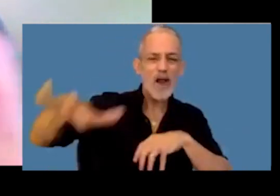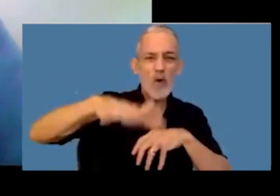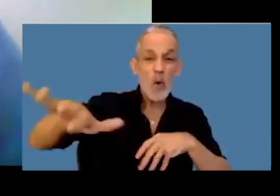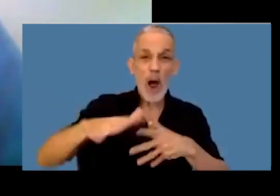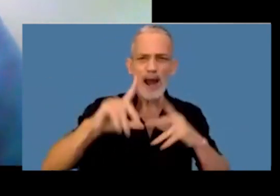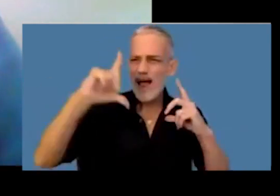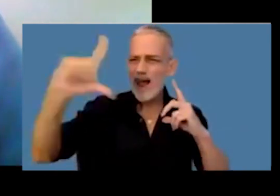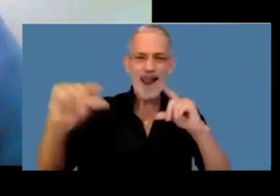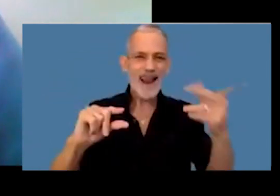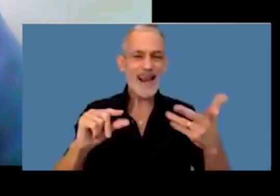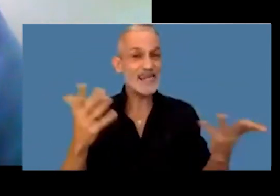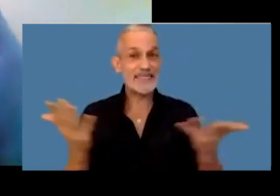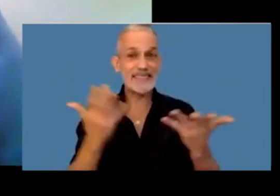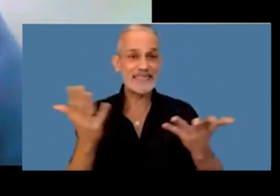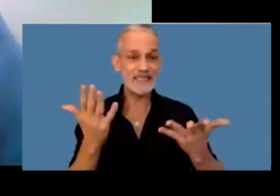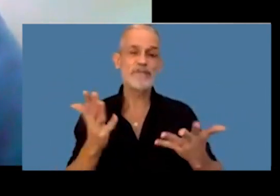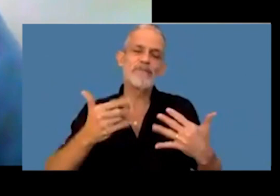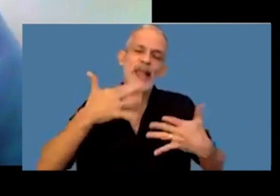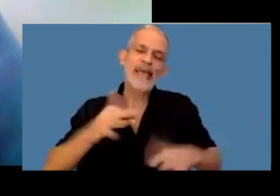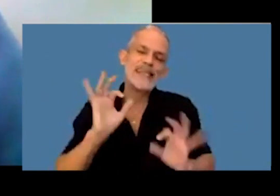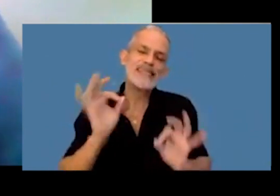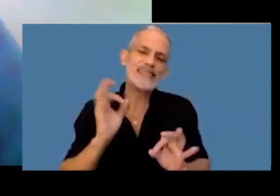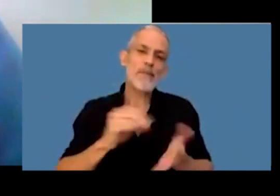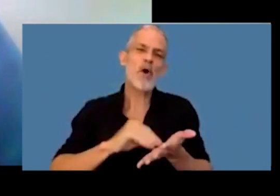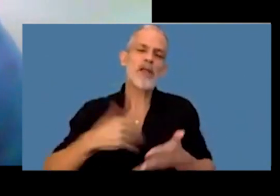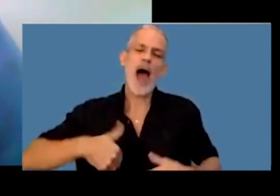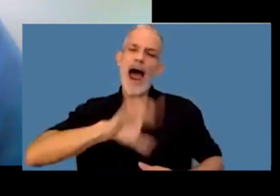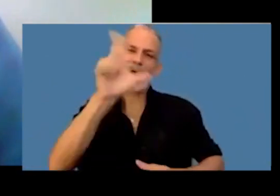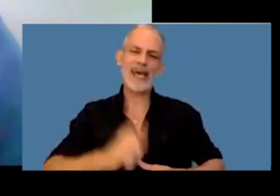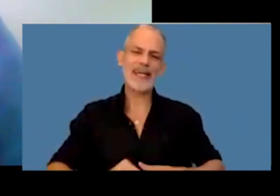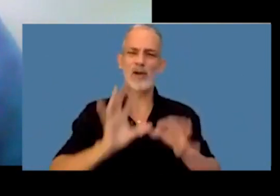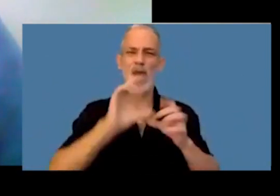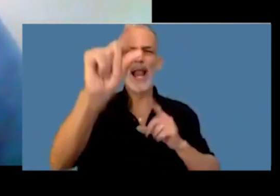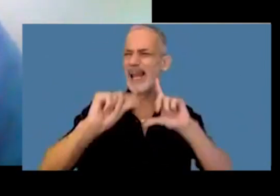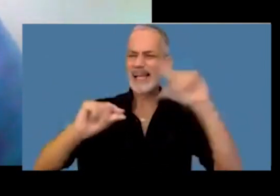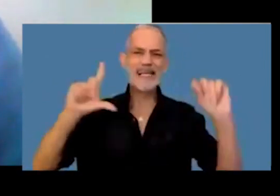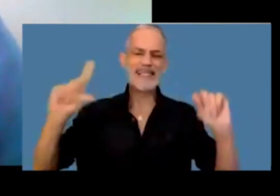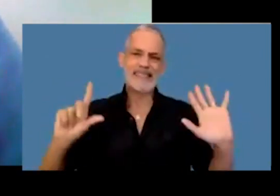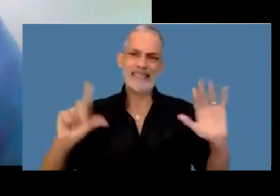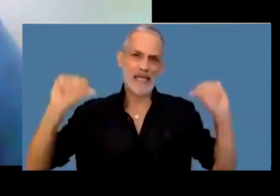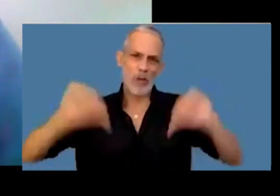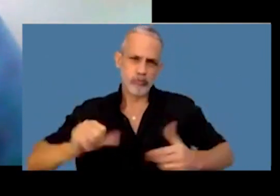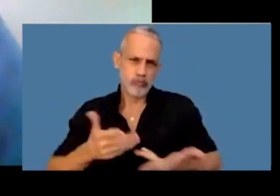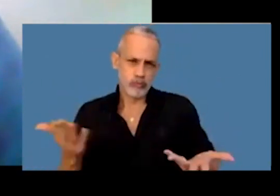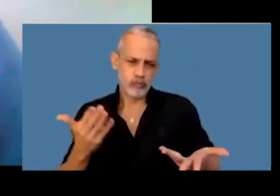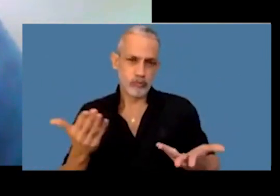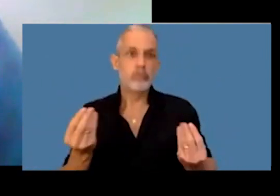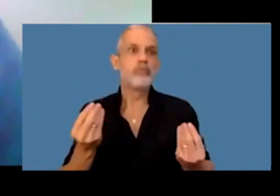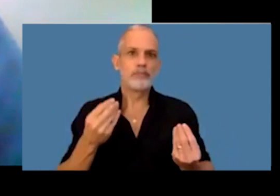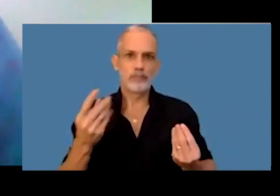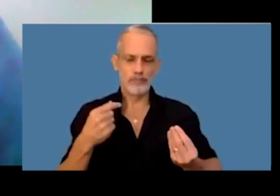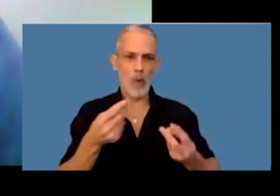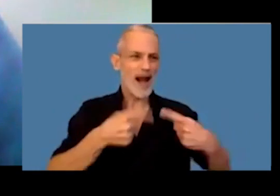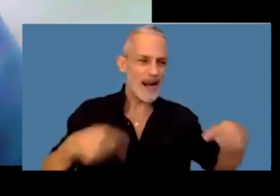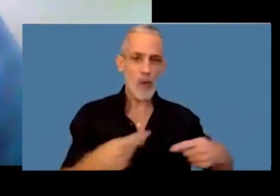la parte entendiendo el territorio argentino y las distancias, no se podía hacer por una cuestión de recursos y de